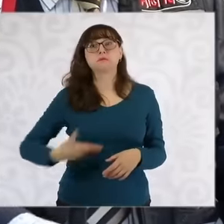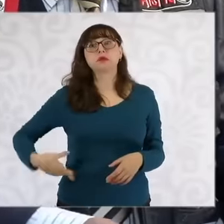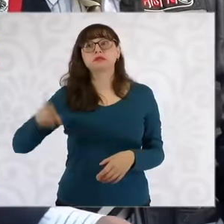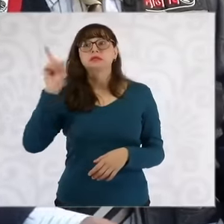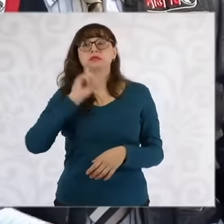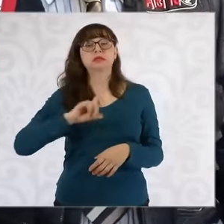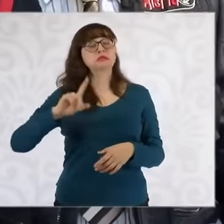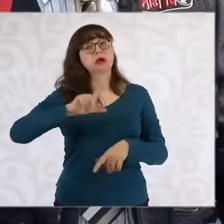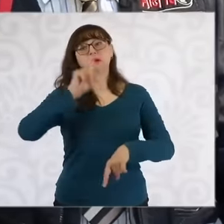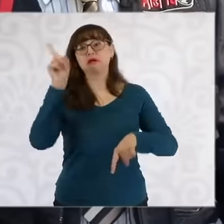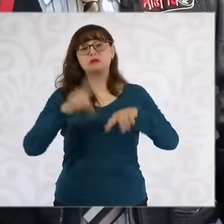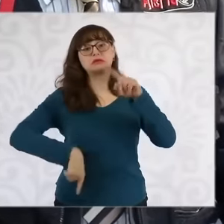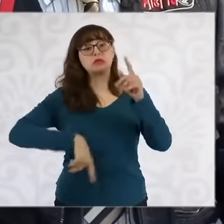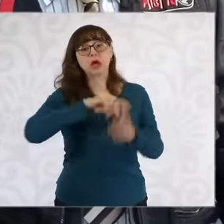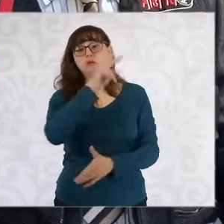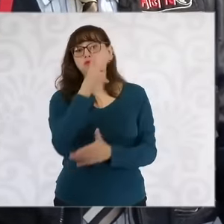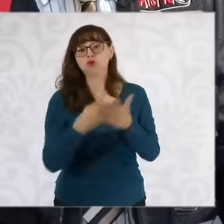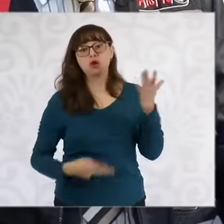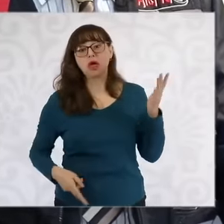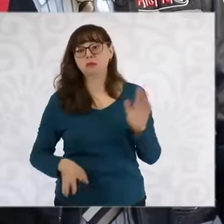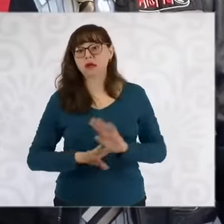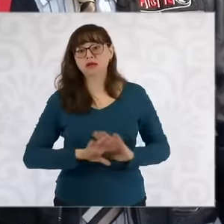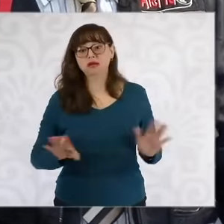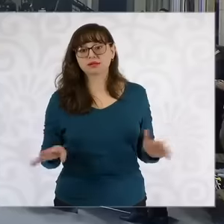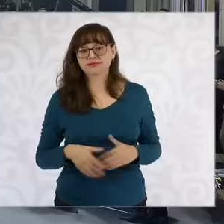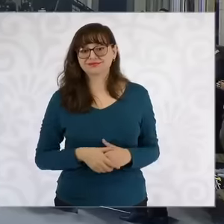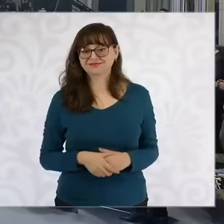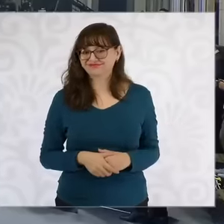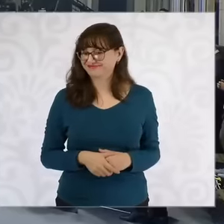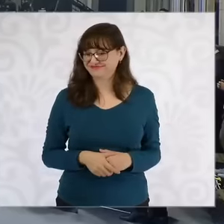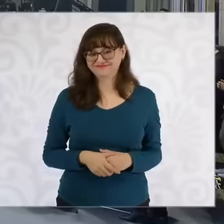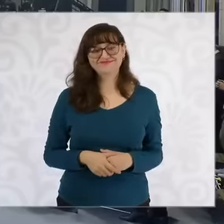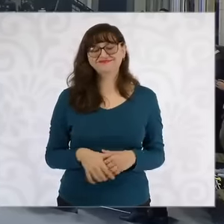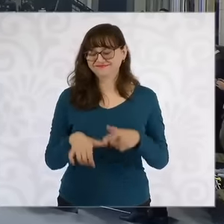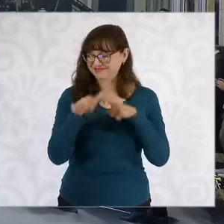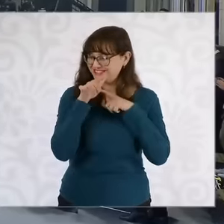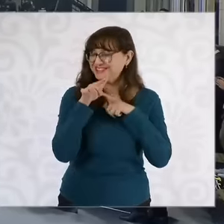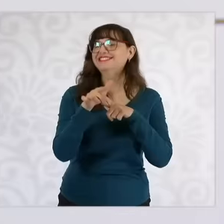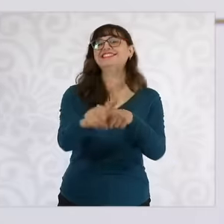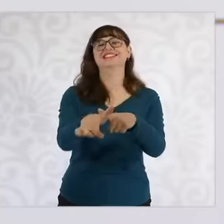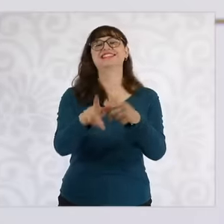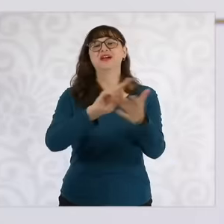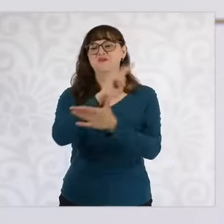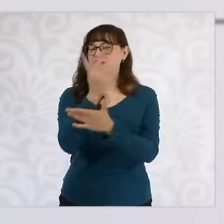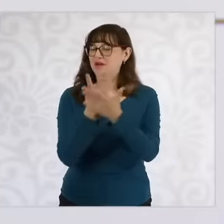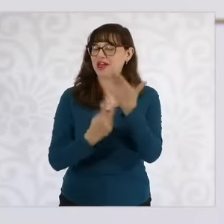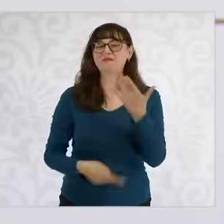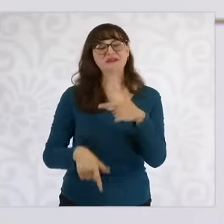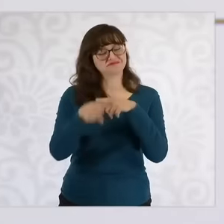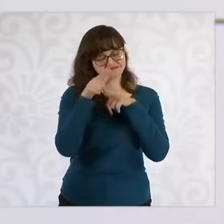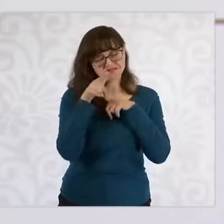Cultura continuará tal como ellos lo han vivido, presidente. Sí, sí va a continuar semilleros creativos.